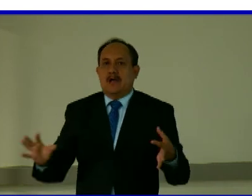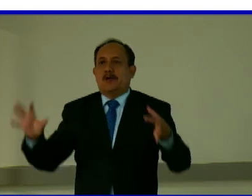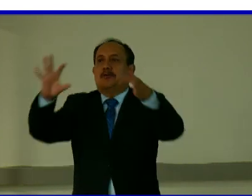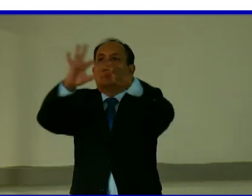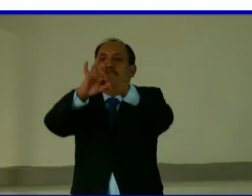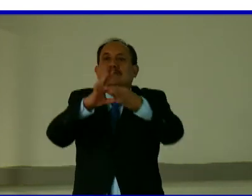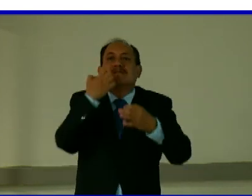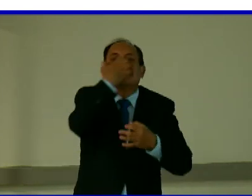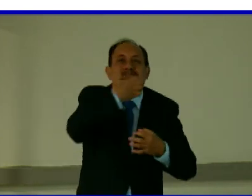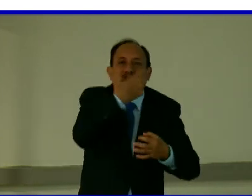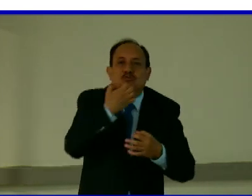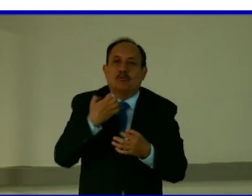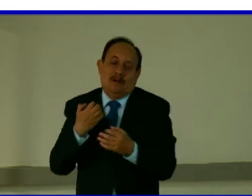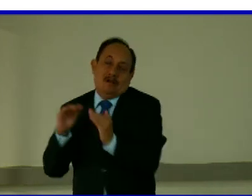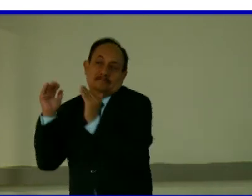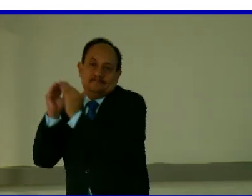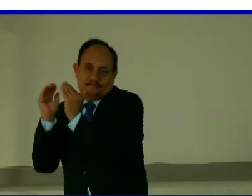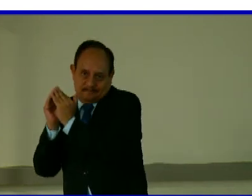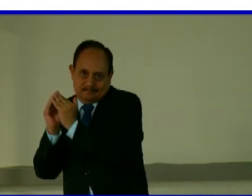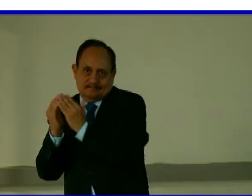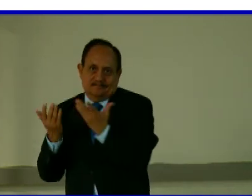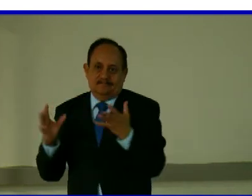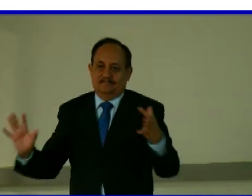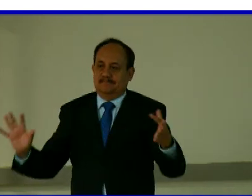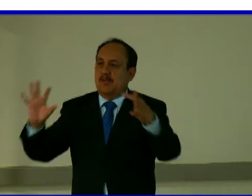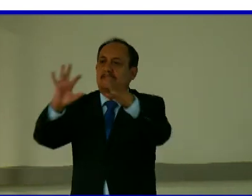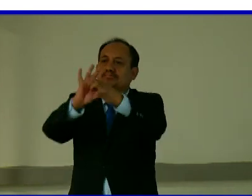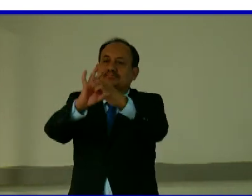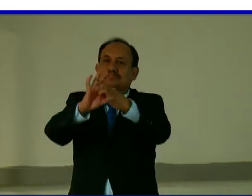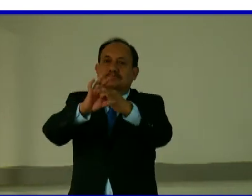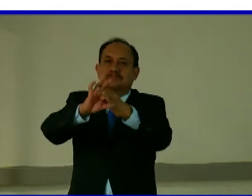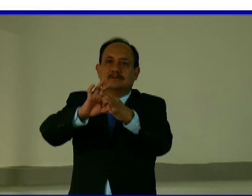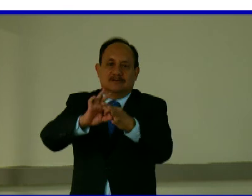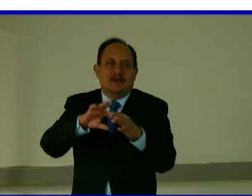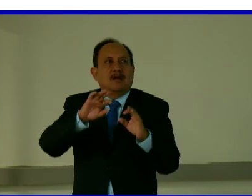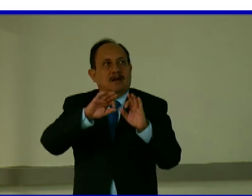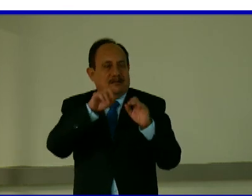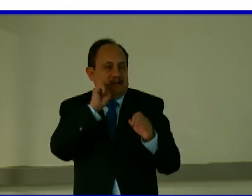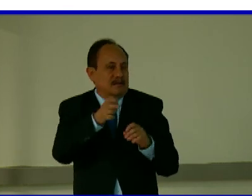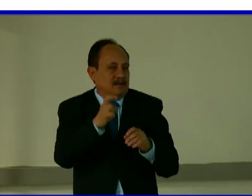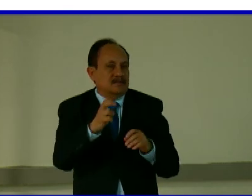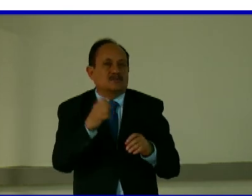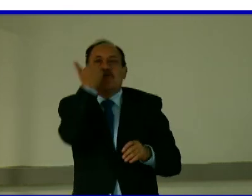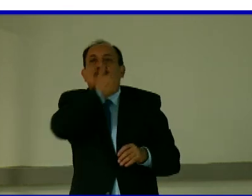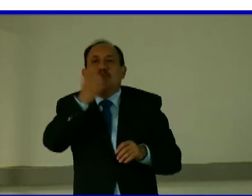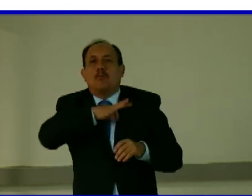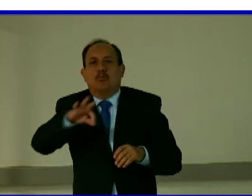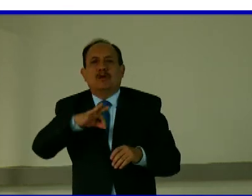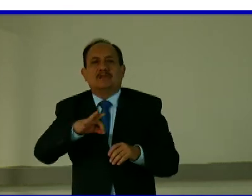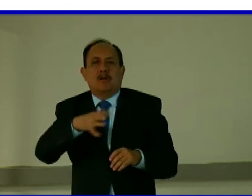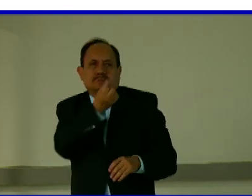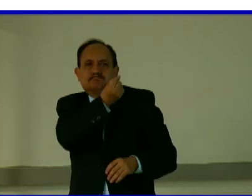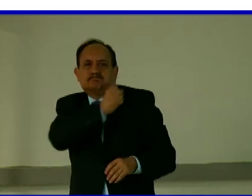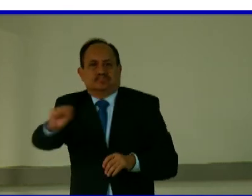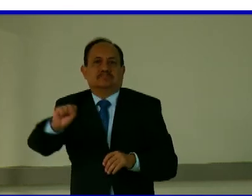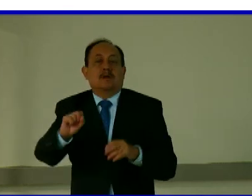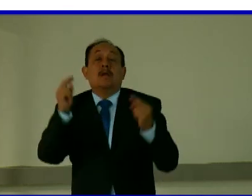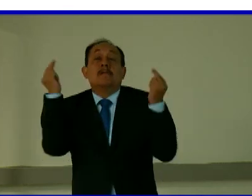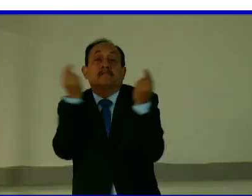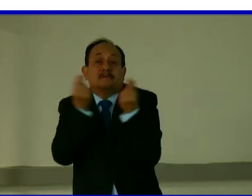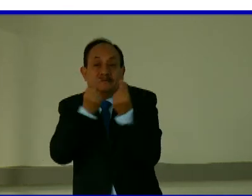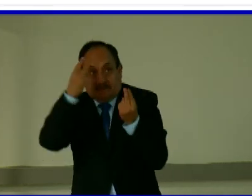tener consistencia entre ambos entornos, y de esa forma el estudiante puede generalizar las destrezas que está adquiriendo